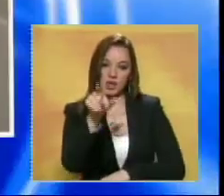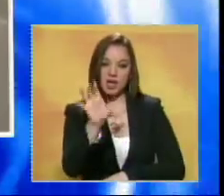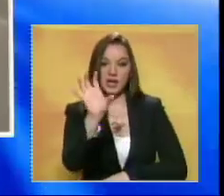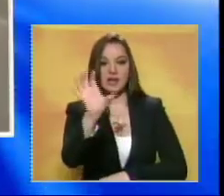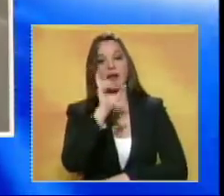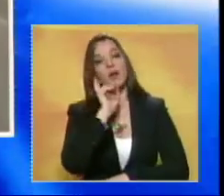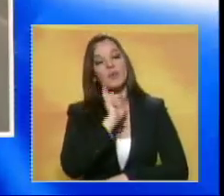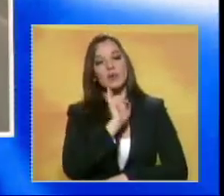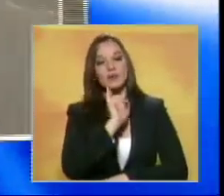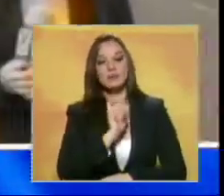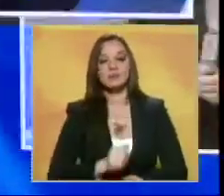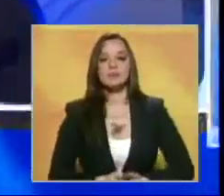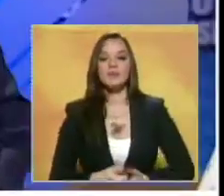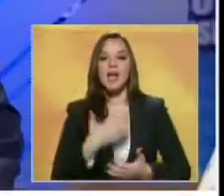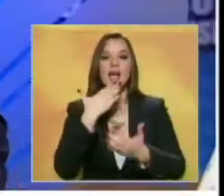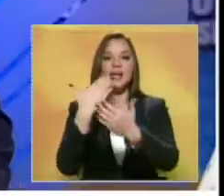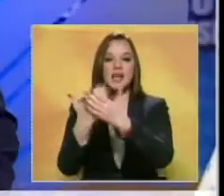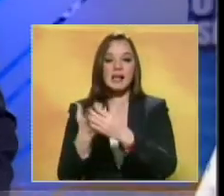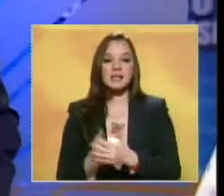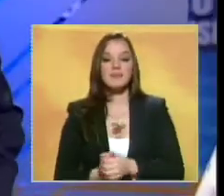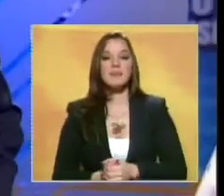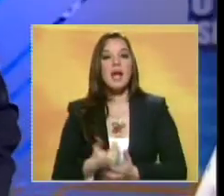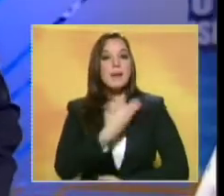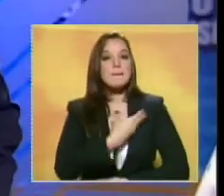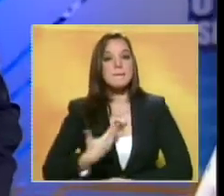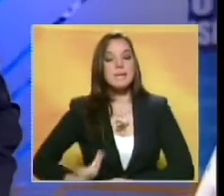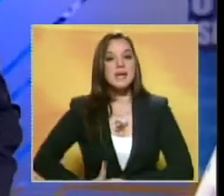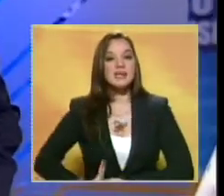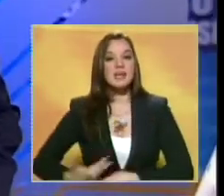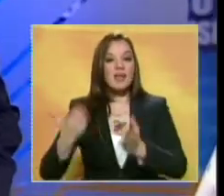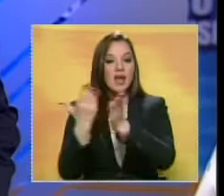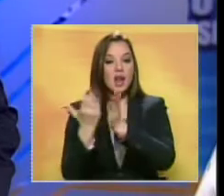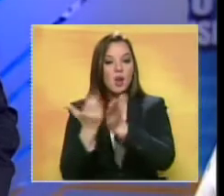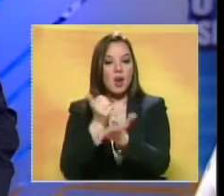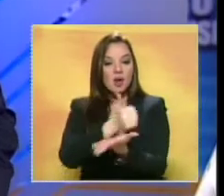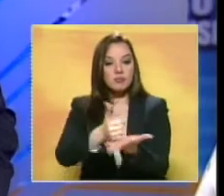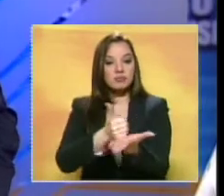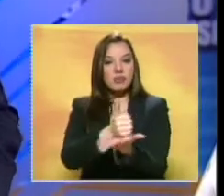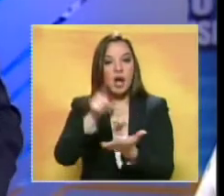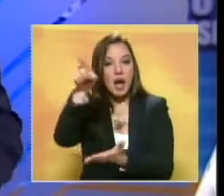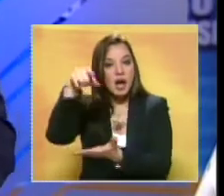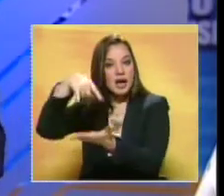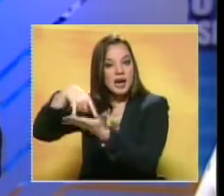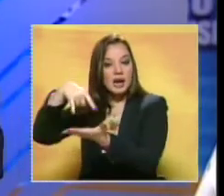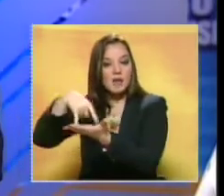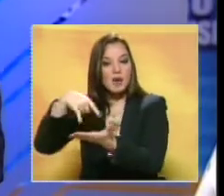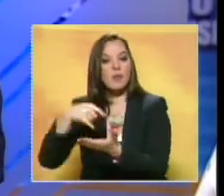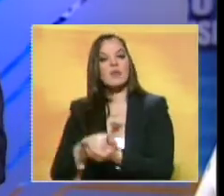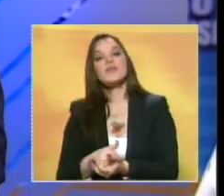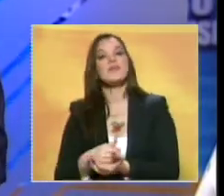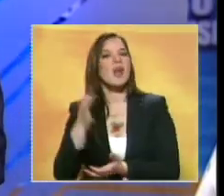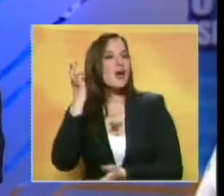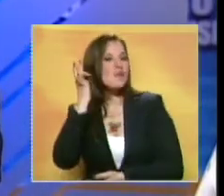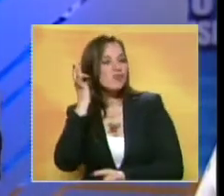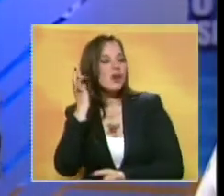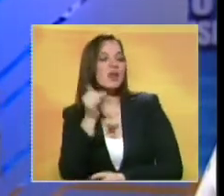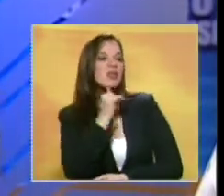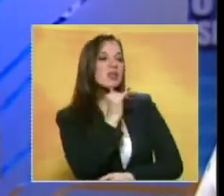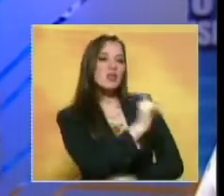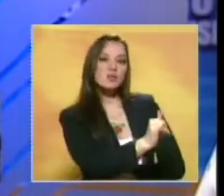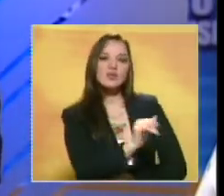Estado Bolívar. Muchísimas gracias, Jessica. El presidente del Colegio de Farmacéuticos en Carabobo, Yelipsa Moreno, denunció